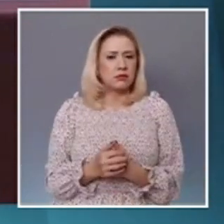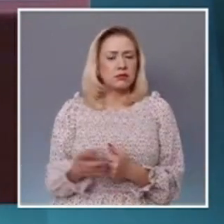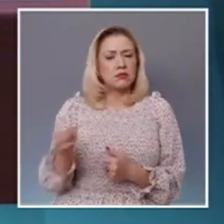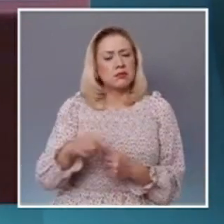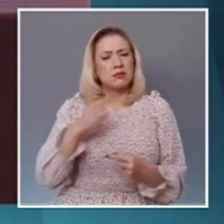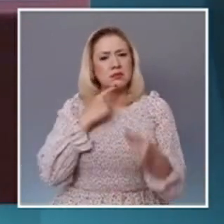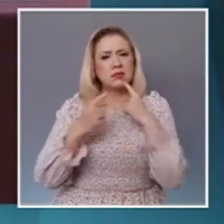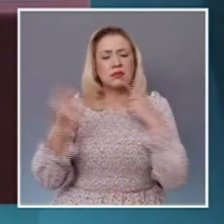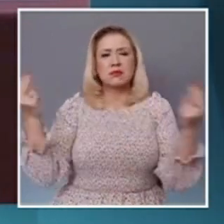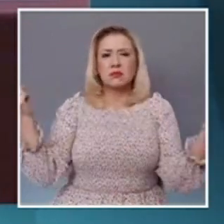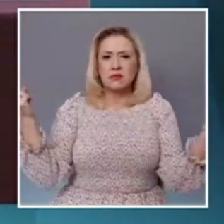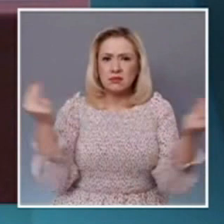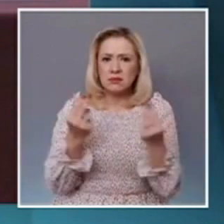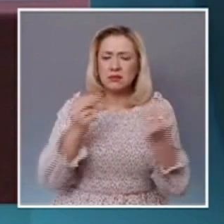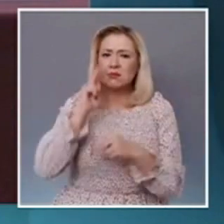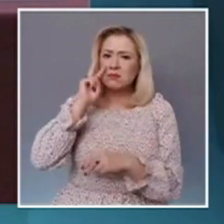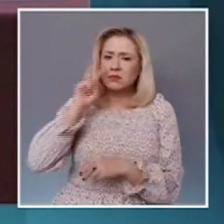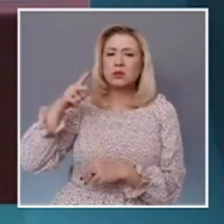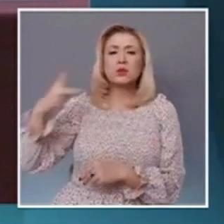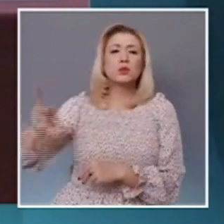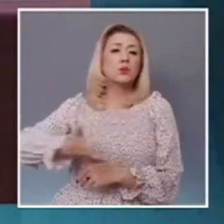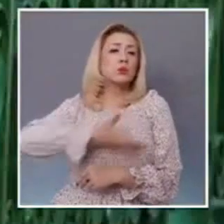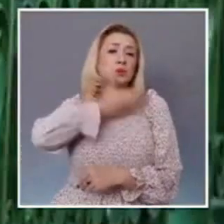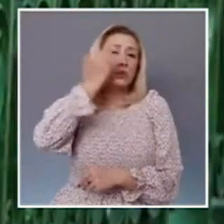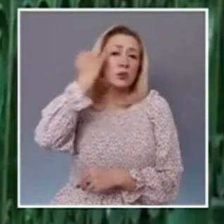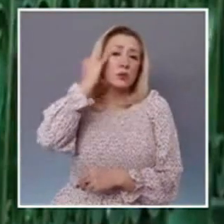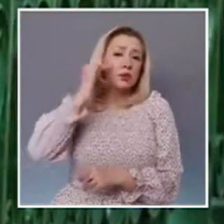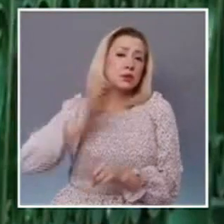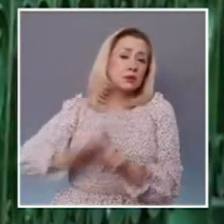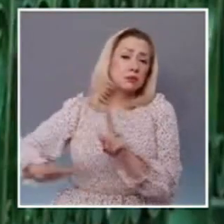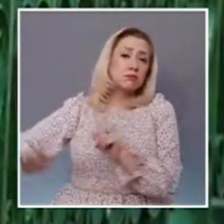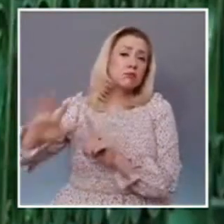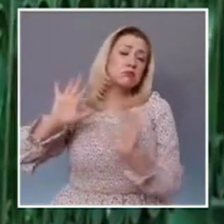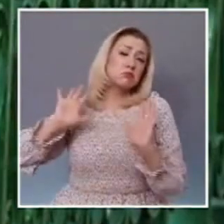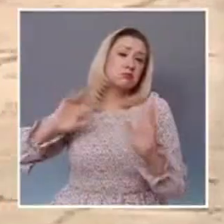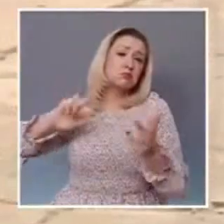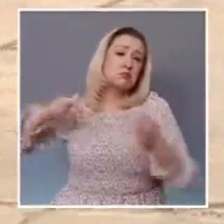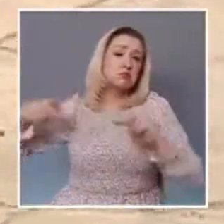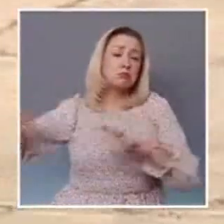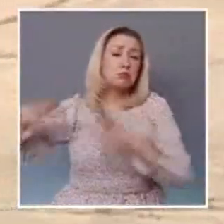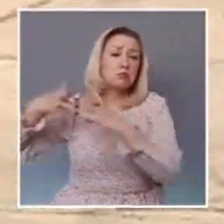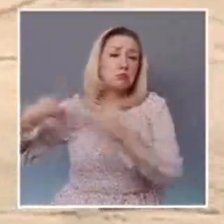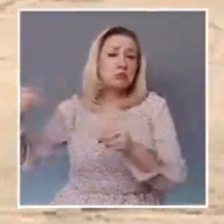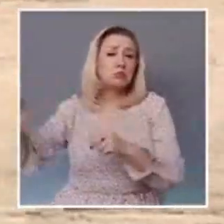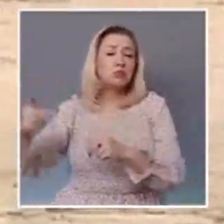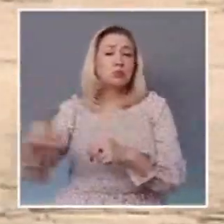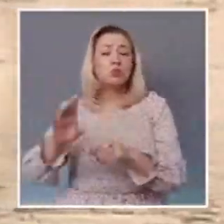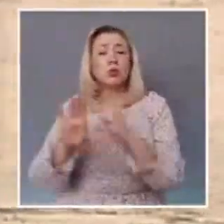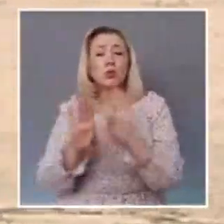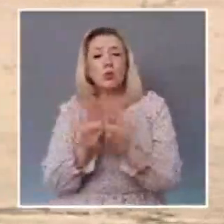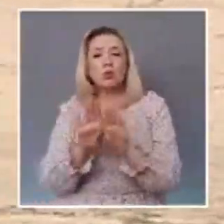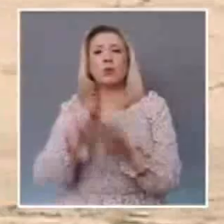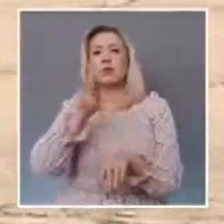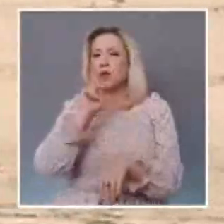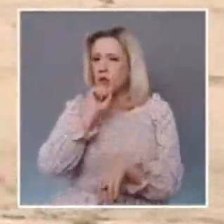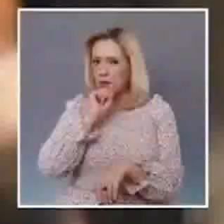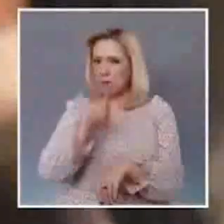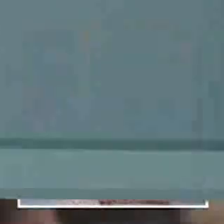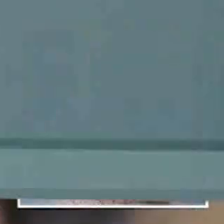justicia tradicional o jurisdicción indígena para atender fenómenos de violencia contra las mujeres en pueblos y comunidades